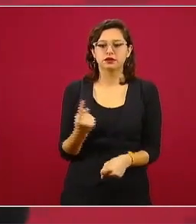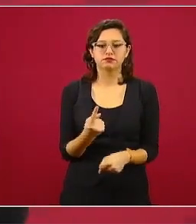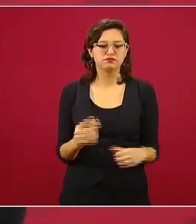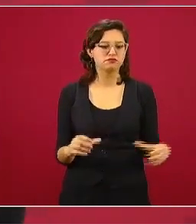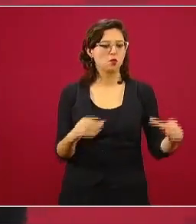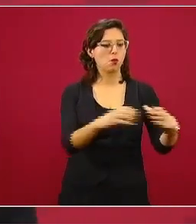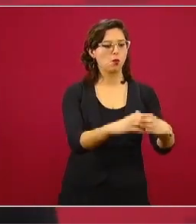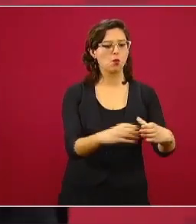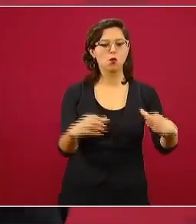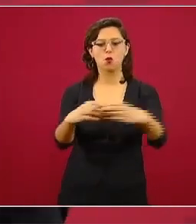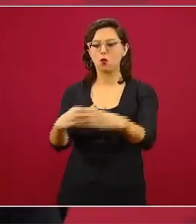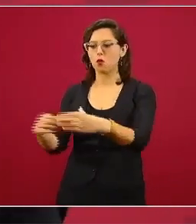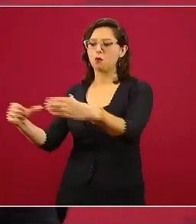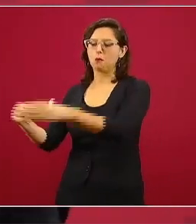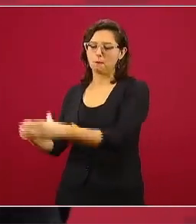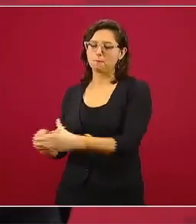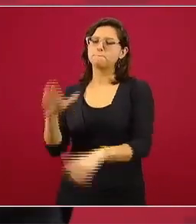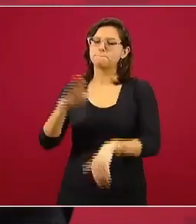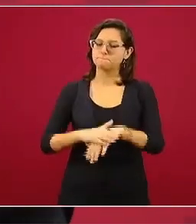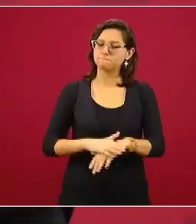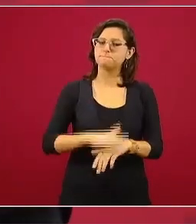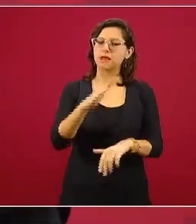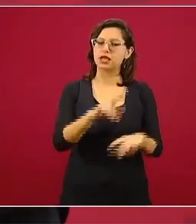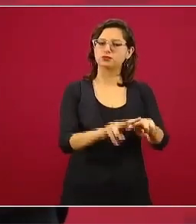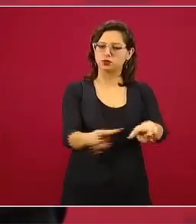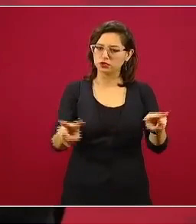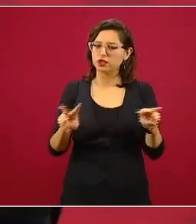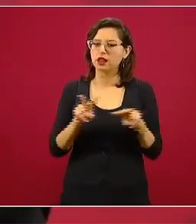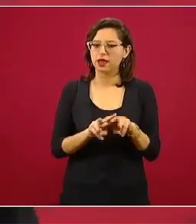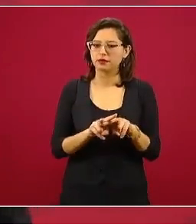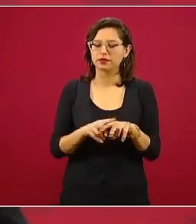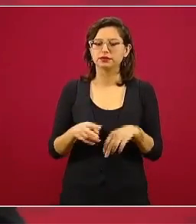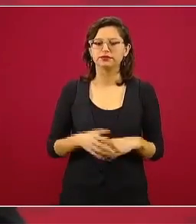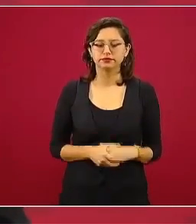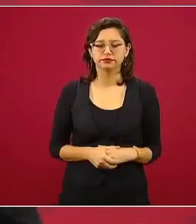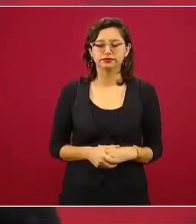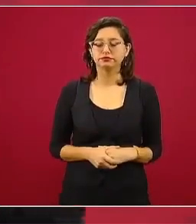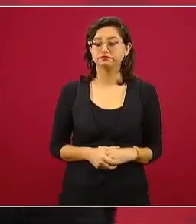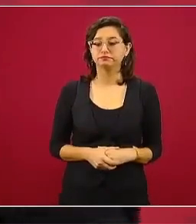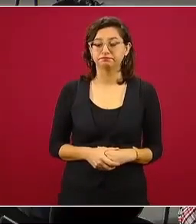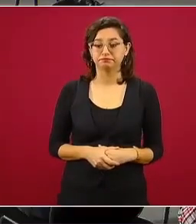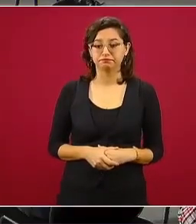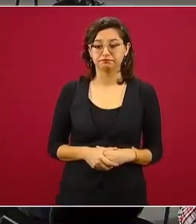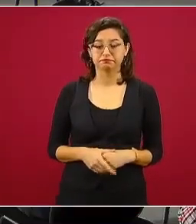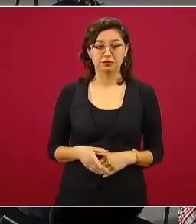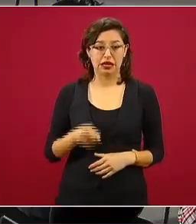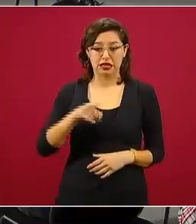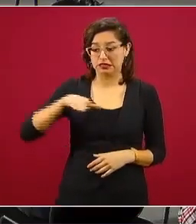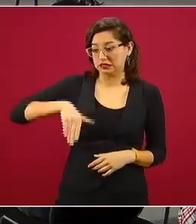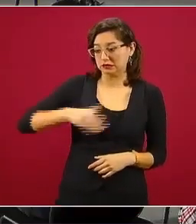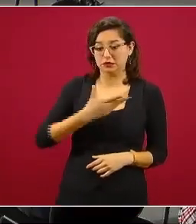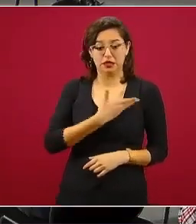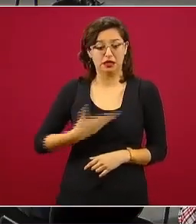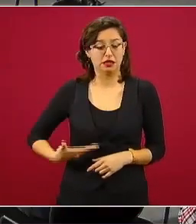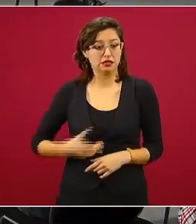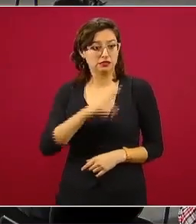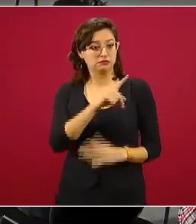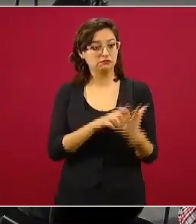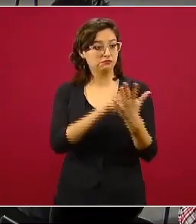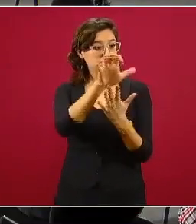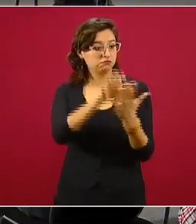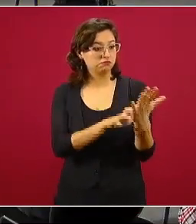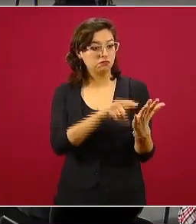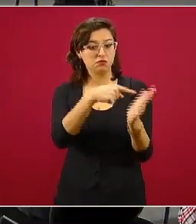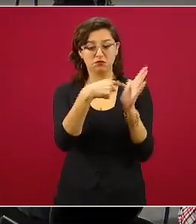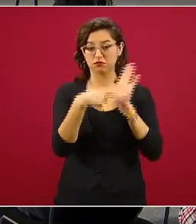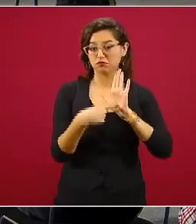conjuntos sociales más afectados. Hablaba yo de desigualdad, el señor presidente lo mencionó ahora en su reflexión y lecciones sobre